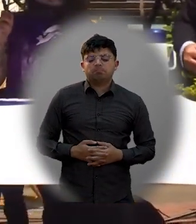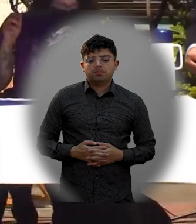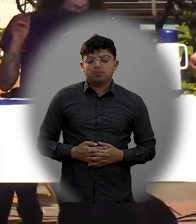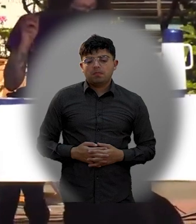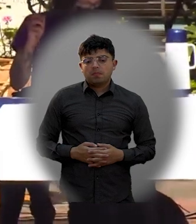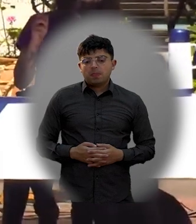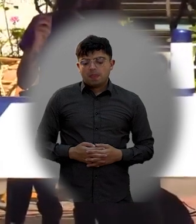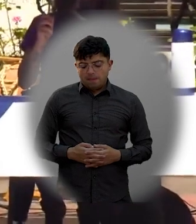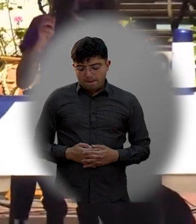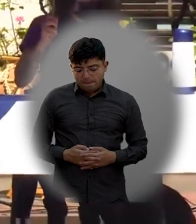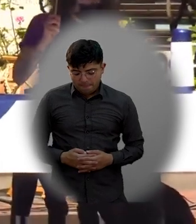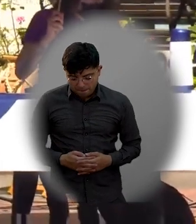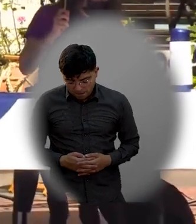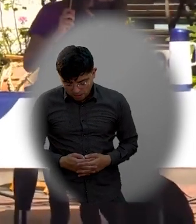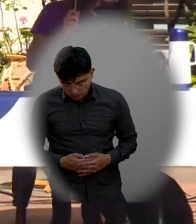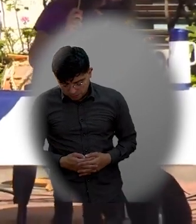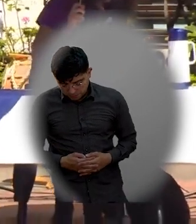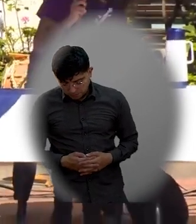Las